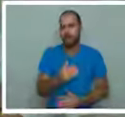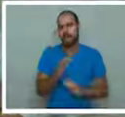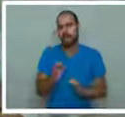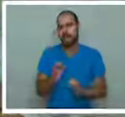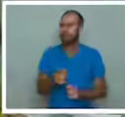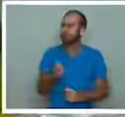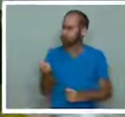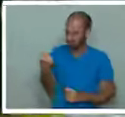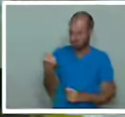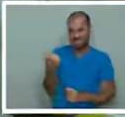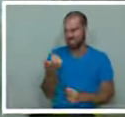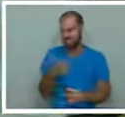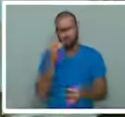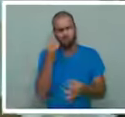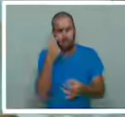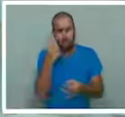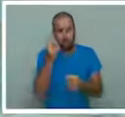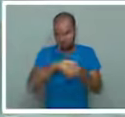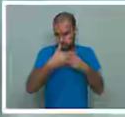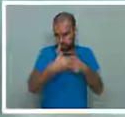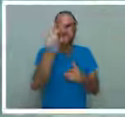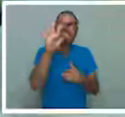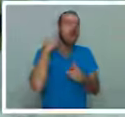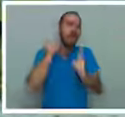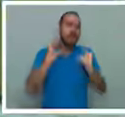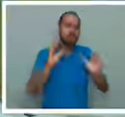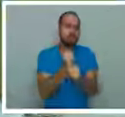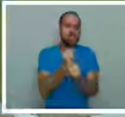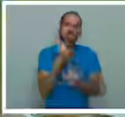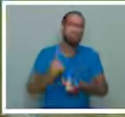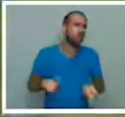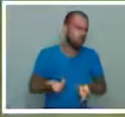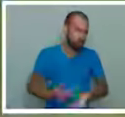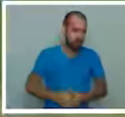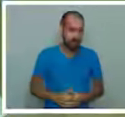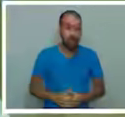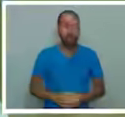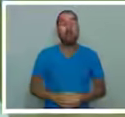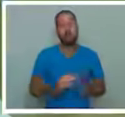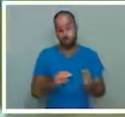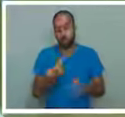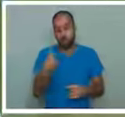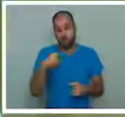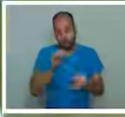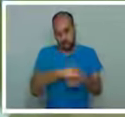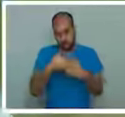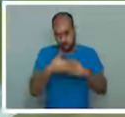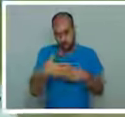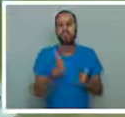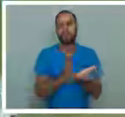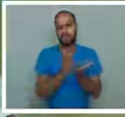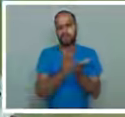cómo te ves bueno ahora vamos a empezar una maestría que se va a impartir aquí para irlos capacitando